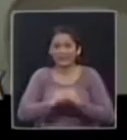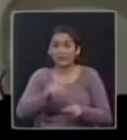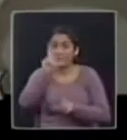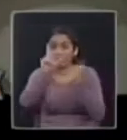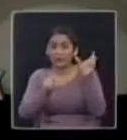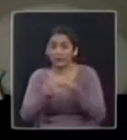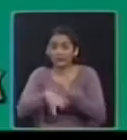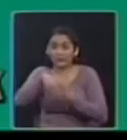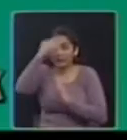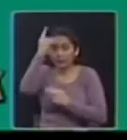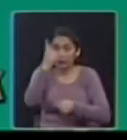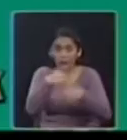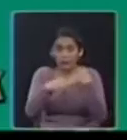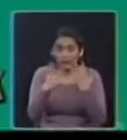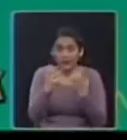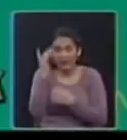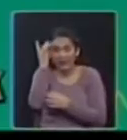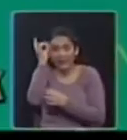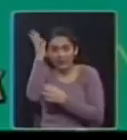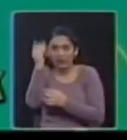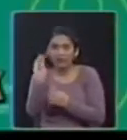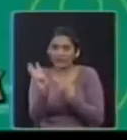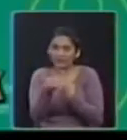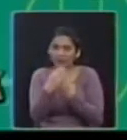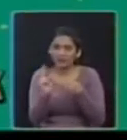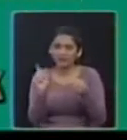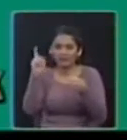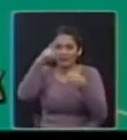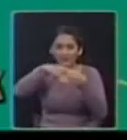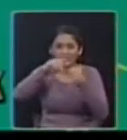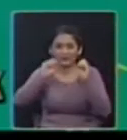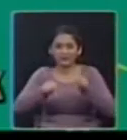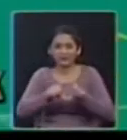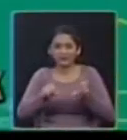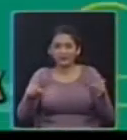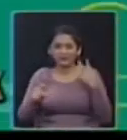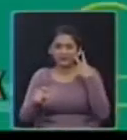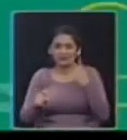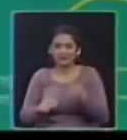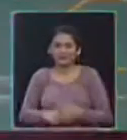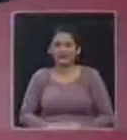pueden registrarse en el portal www.aei.com.es.